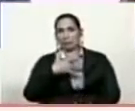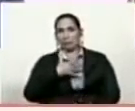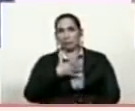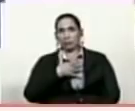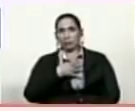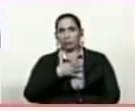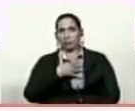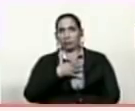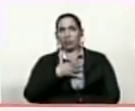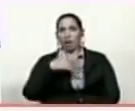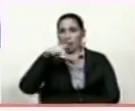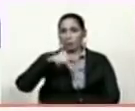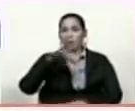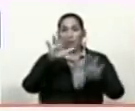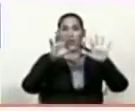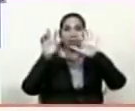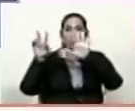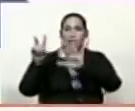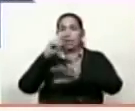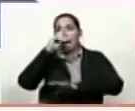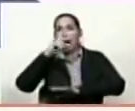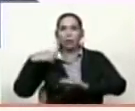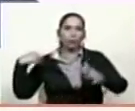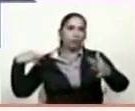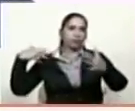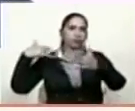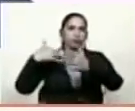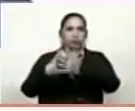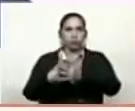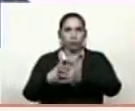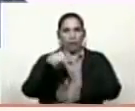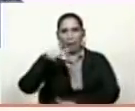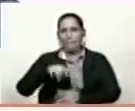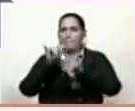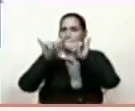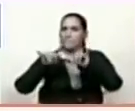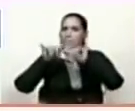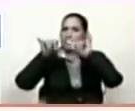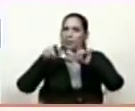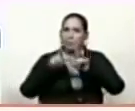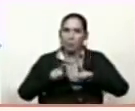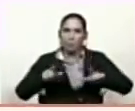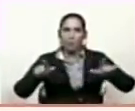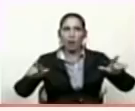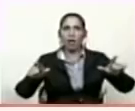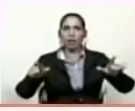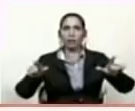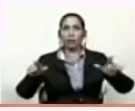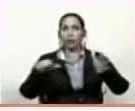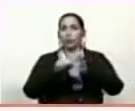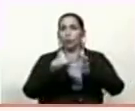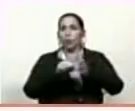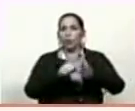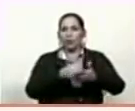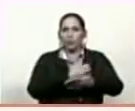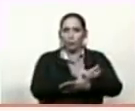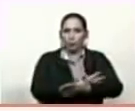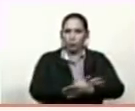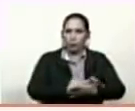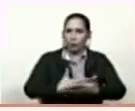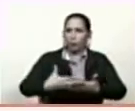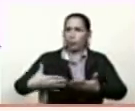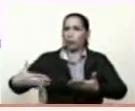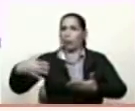aquí 17 años después en estos mismos espacios, en este mismo asfalto donde rodó la sangre venezolana de